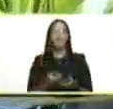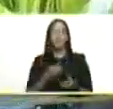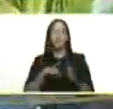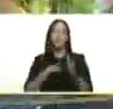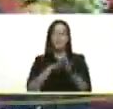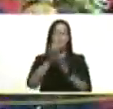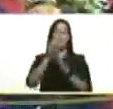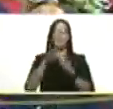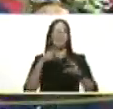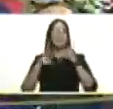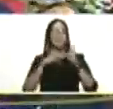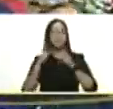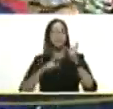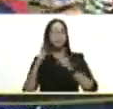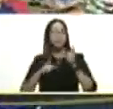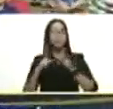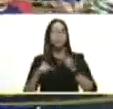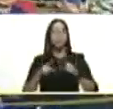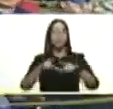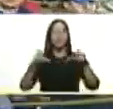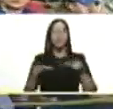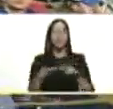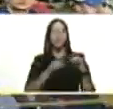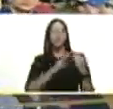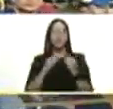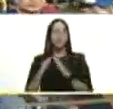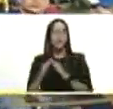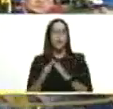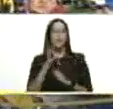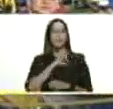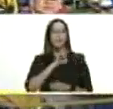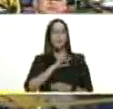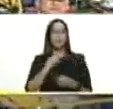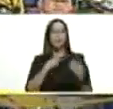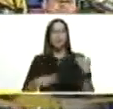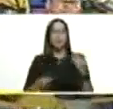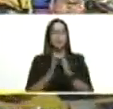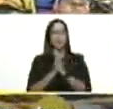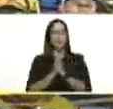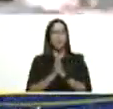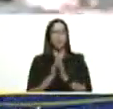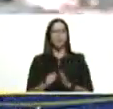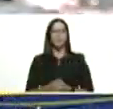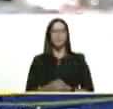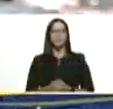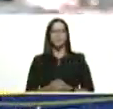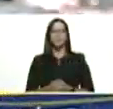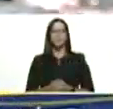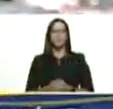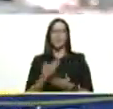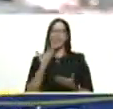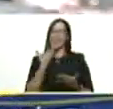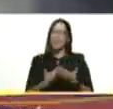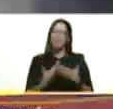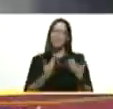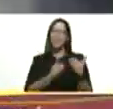el abastecimiento local y comunal. Señora vicepresidenta, por favor. Gracias, presidente.